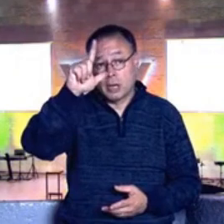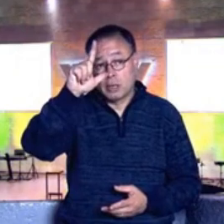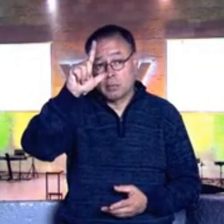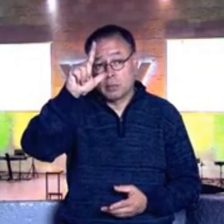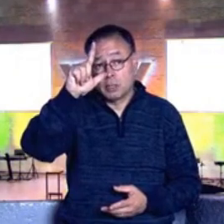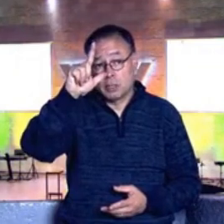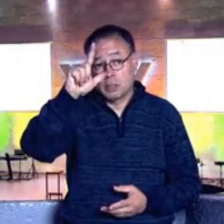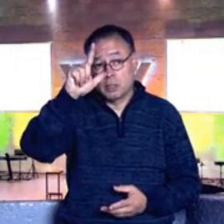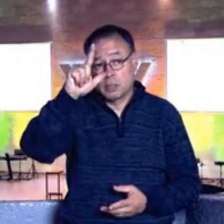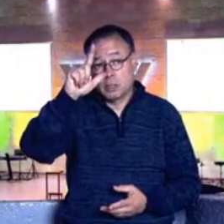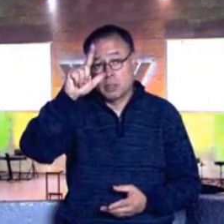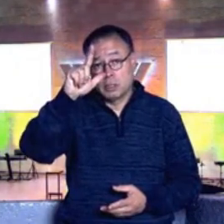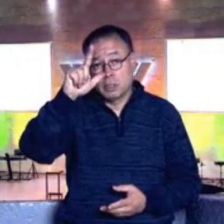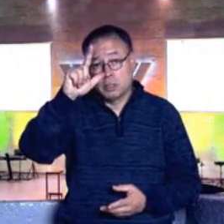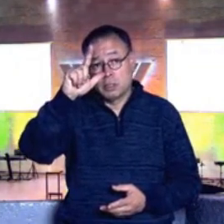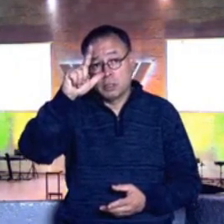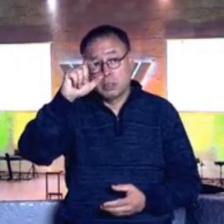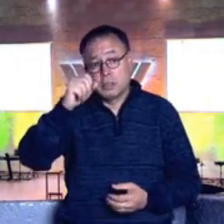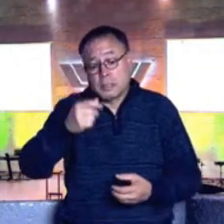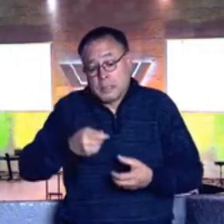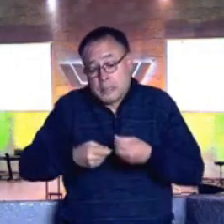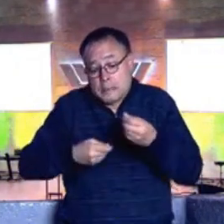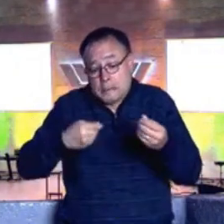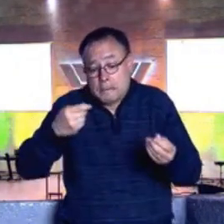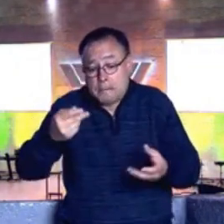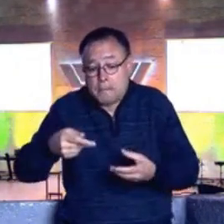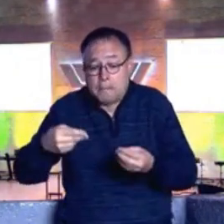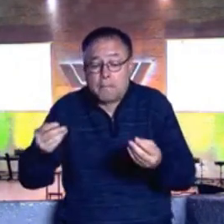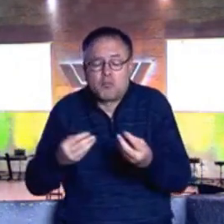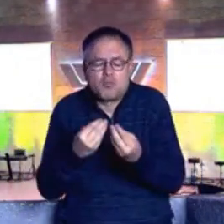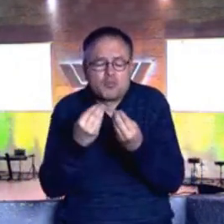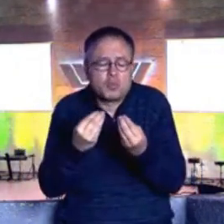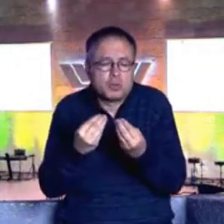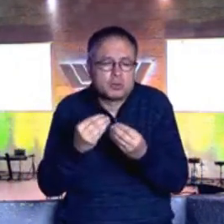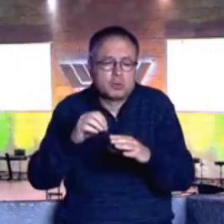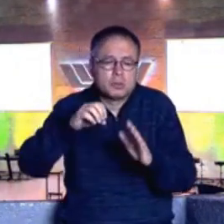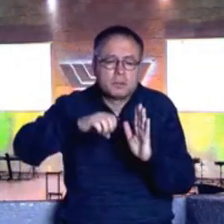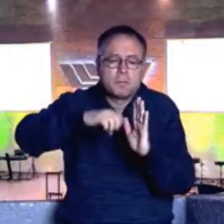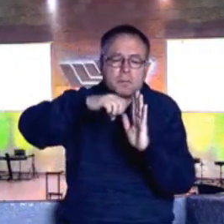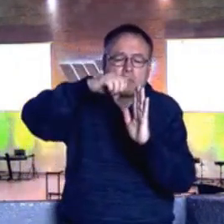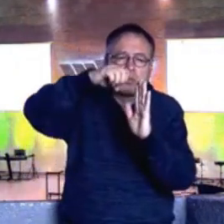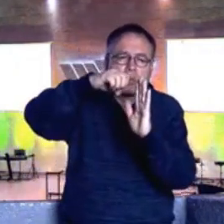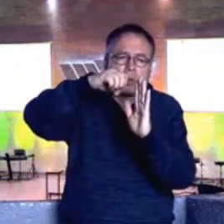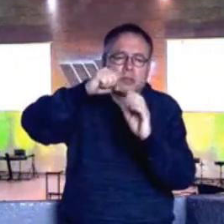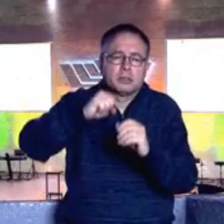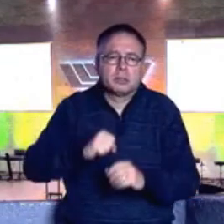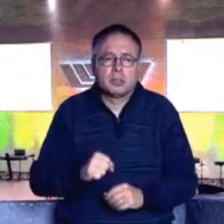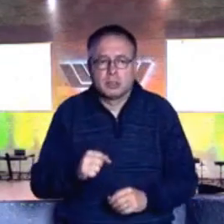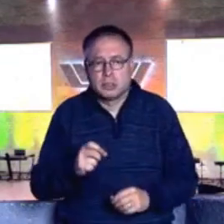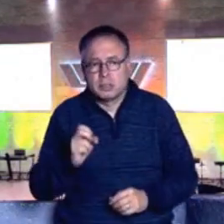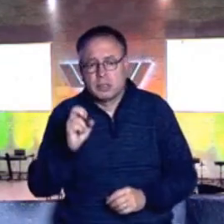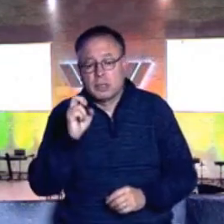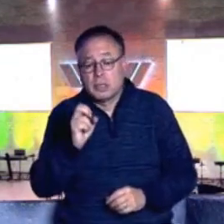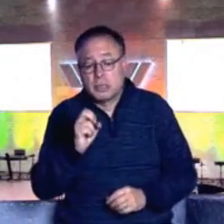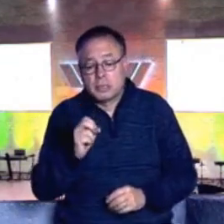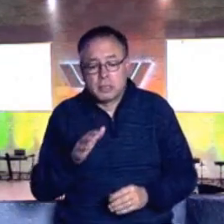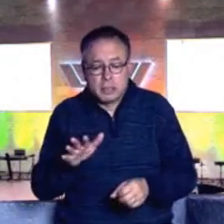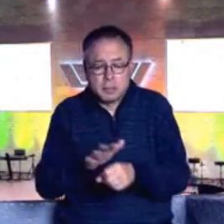alma qué generosa será prosperada y el que saciar él también será